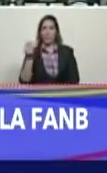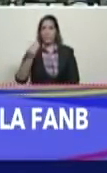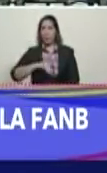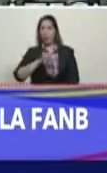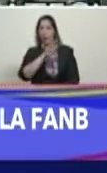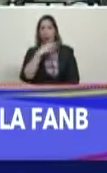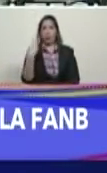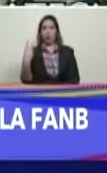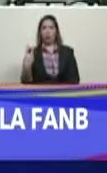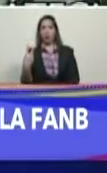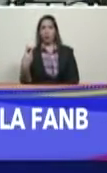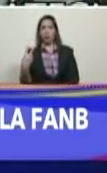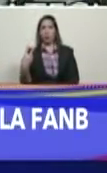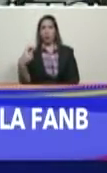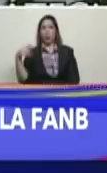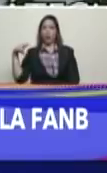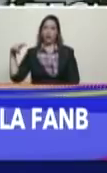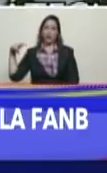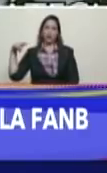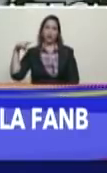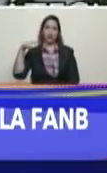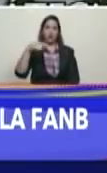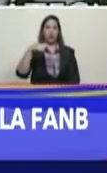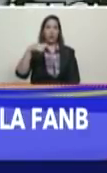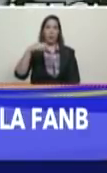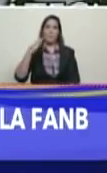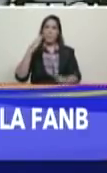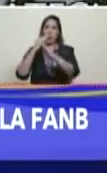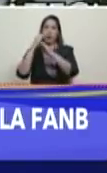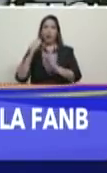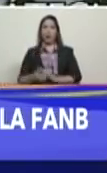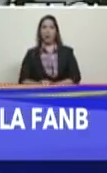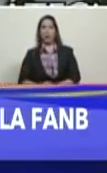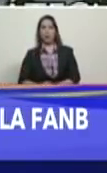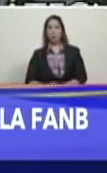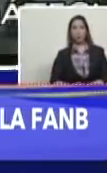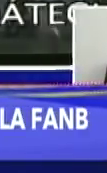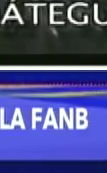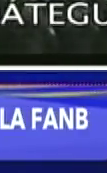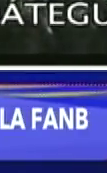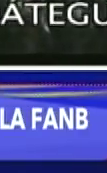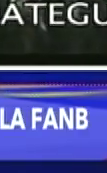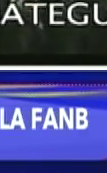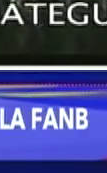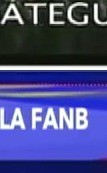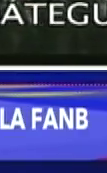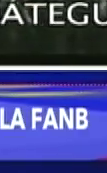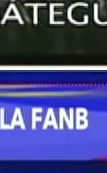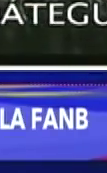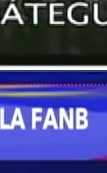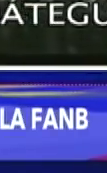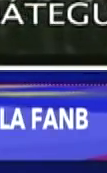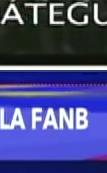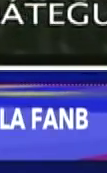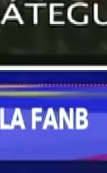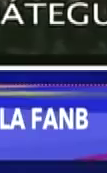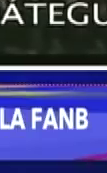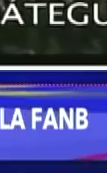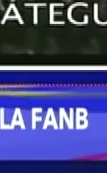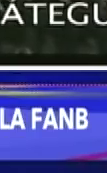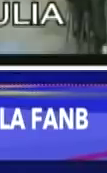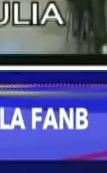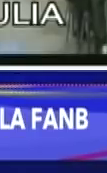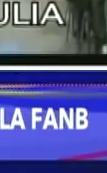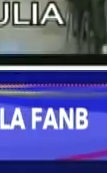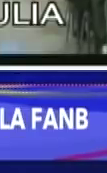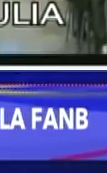fueron neutralizadas o abatidas de acuerdo a la ley por ese esfuerzo diario, de noche, de día, de madrugada.